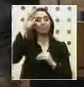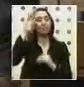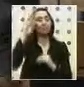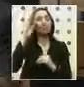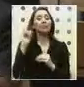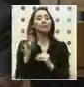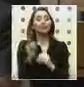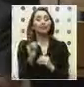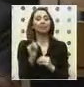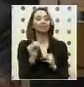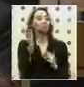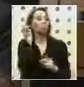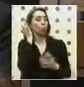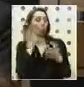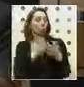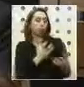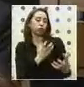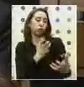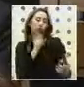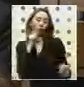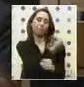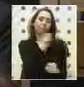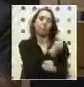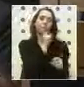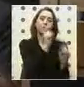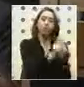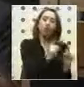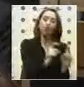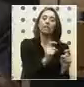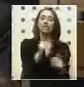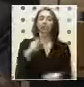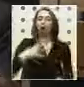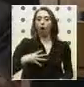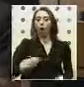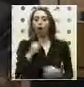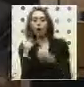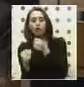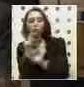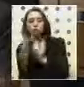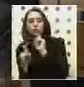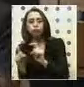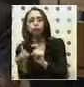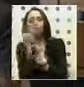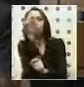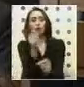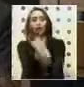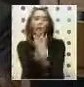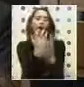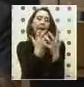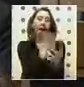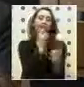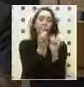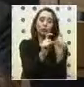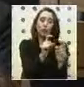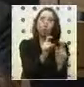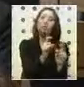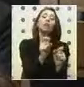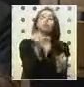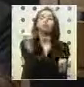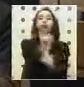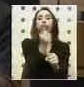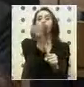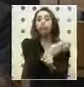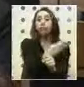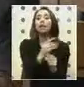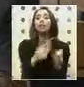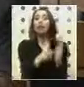que se inflige a una mujer, en un hijo, en un trabajador, tiene sanciones penales y algunas civiles, es de toda